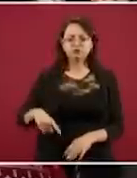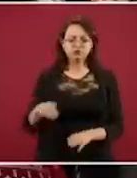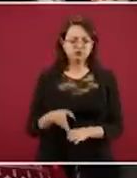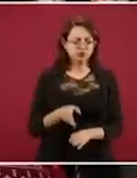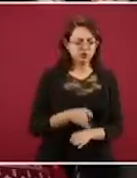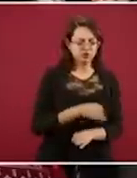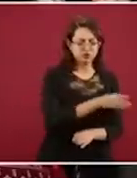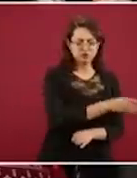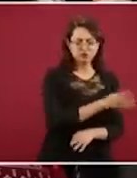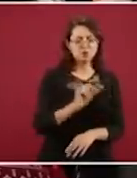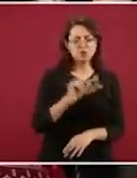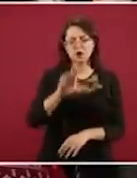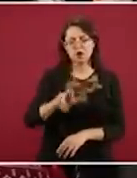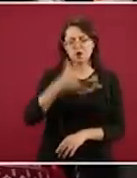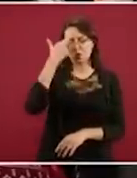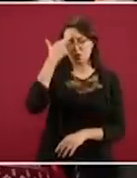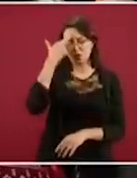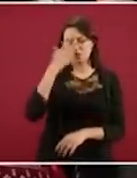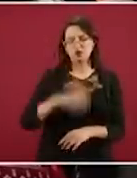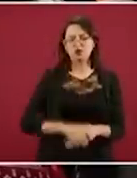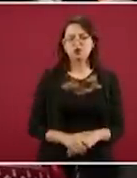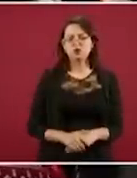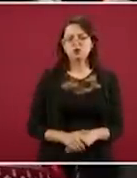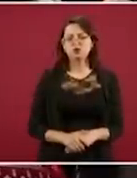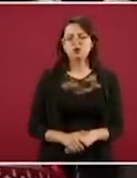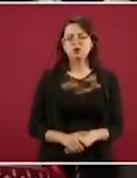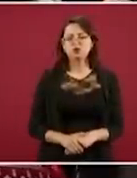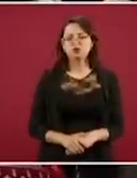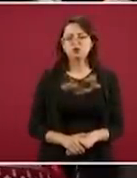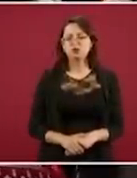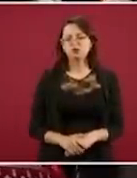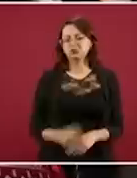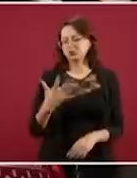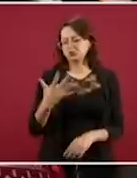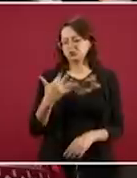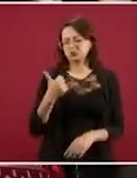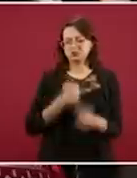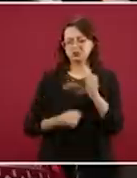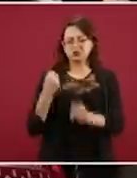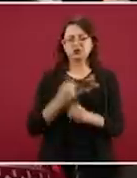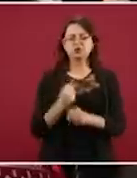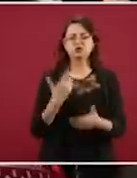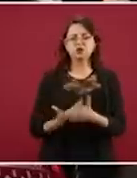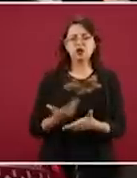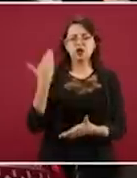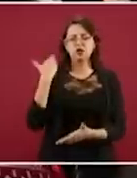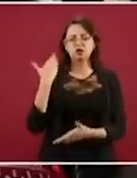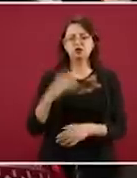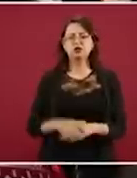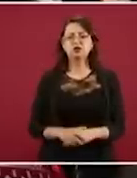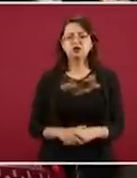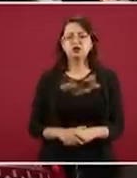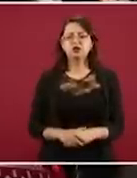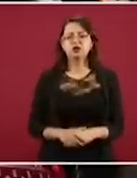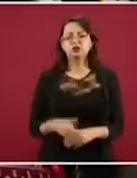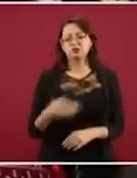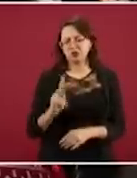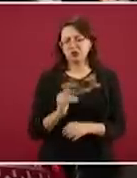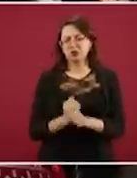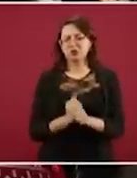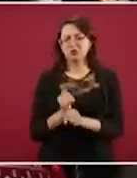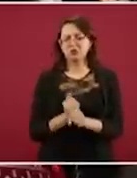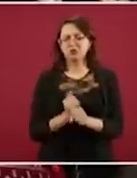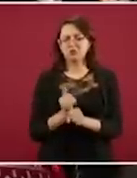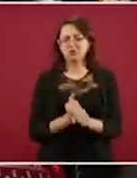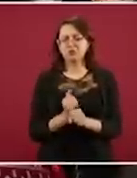de ahora, hace poco, hace relativamente poco, hace como 5 o 6 años. pero bueno, lo podríamos ver. Ese es